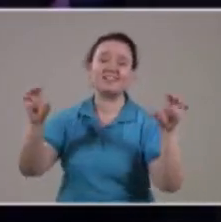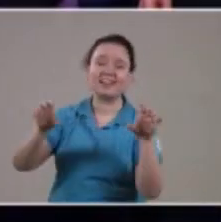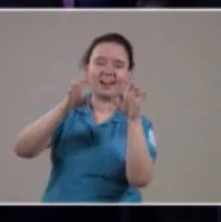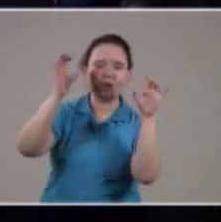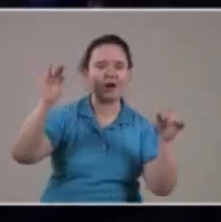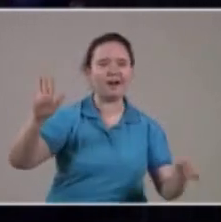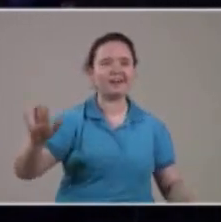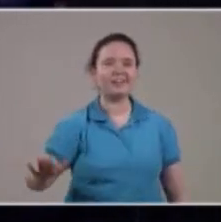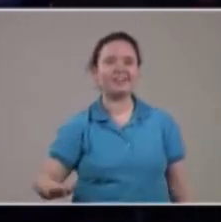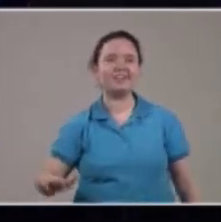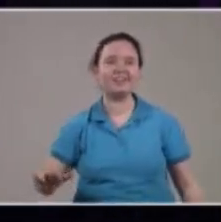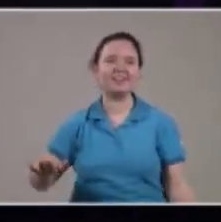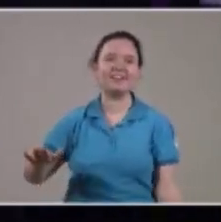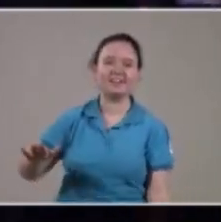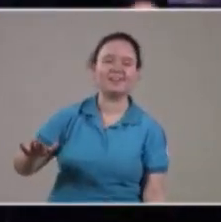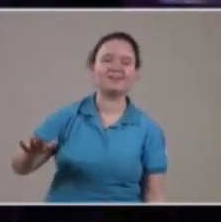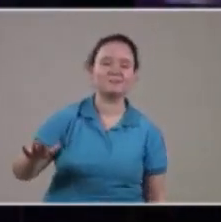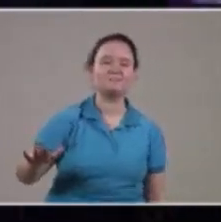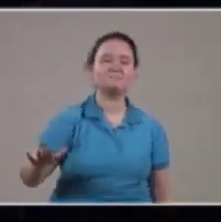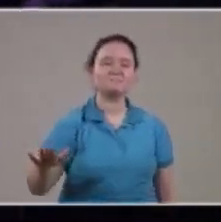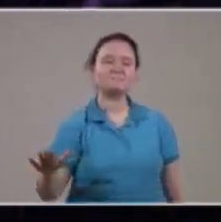exaltado